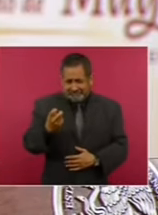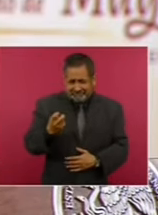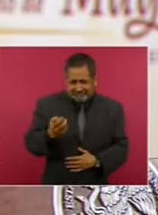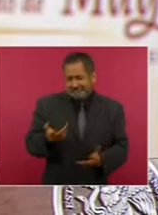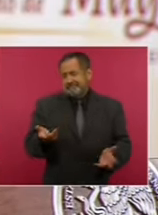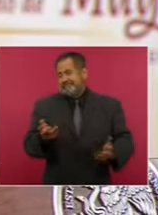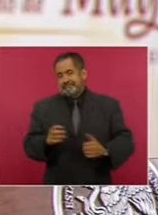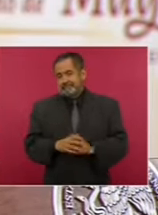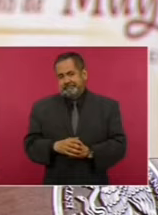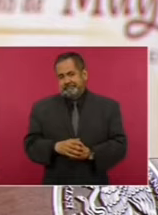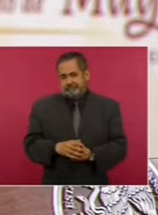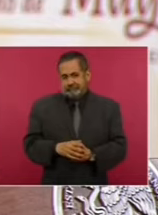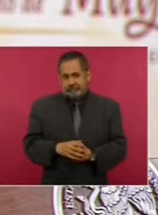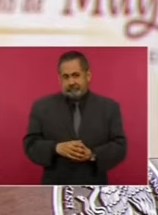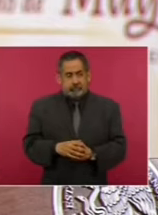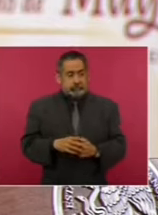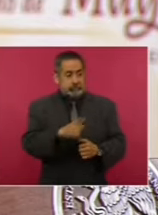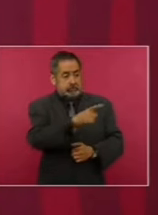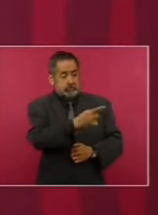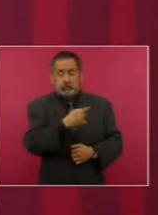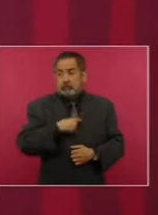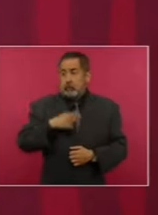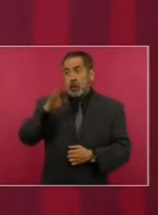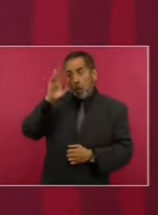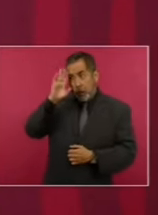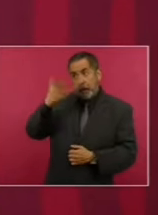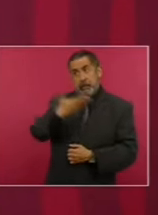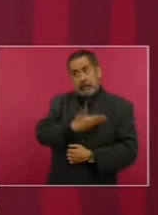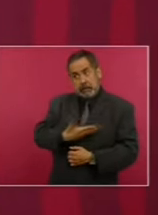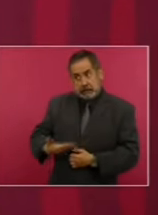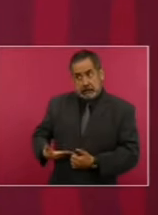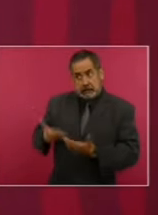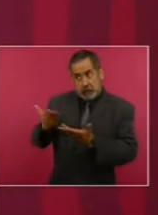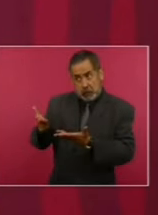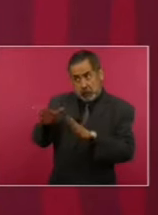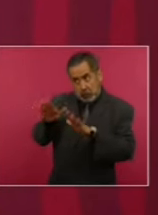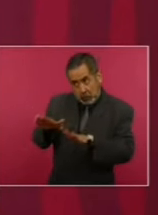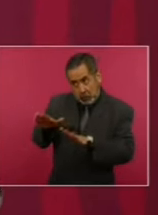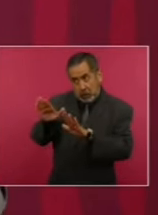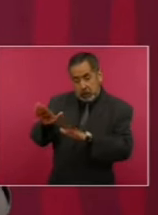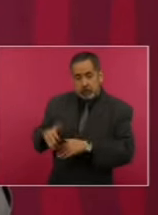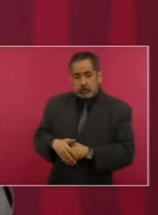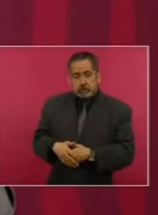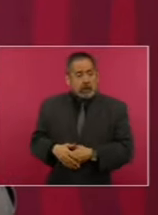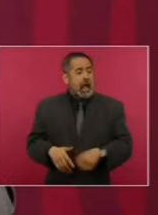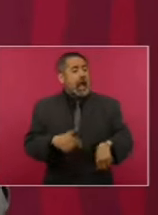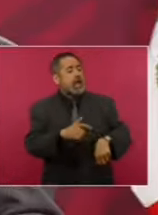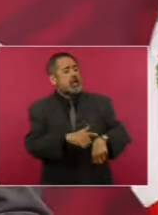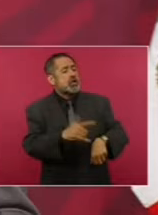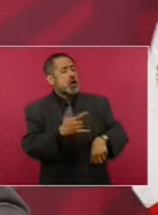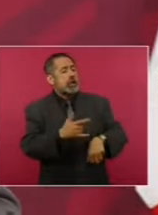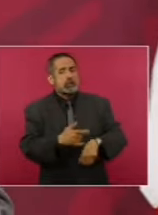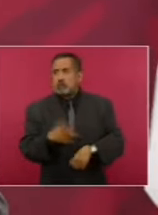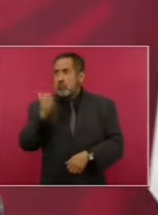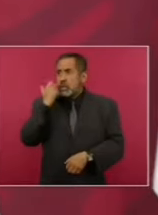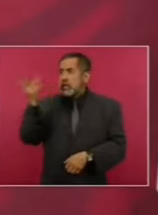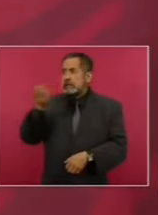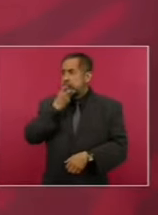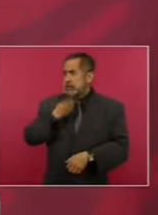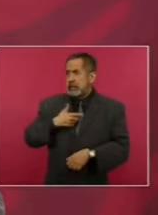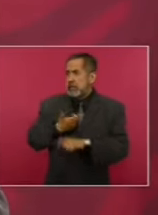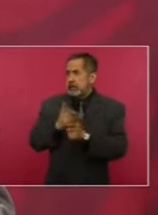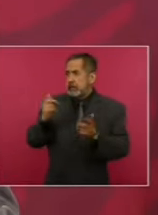Que nos digan, señor presidente, que preguntemos si qué horas son, las que usted quiera que sean,